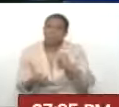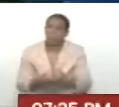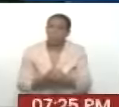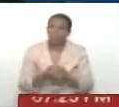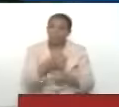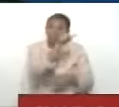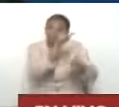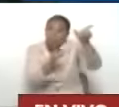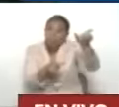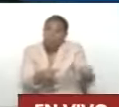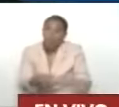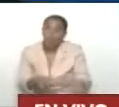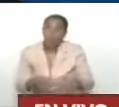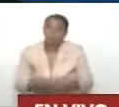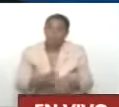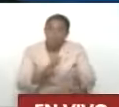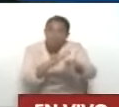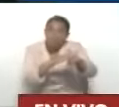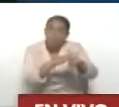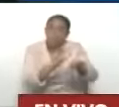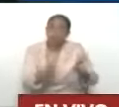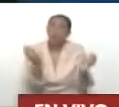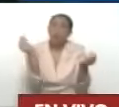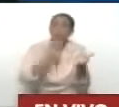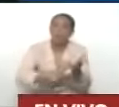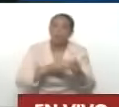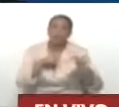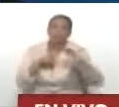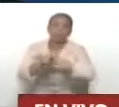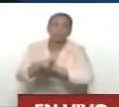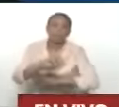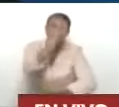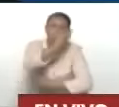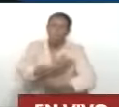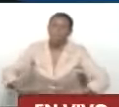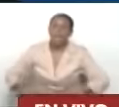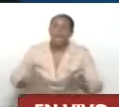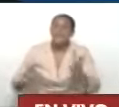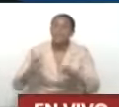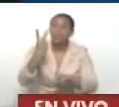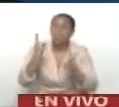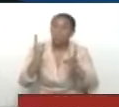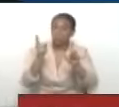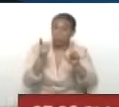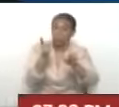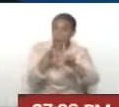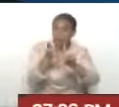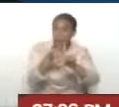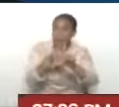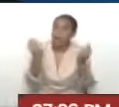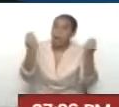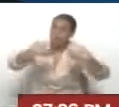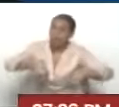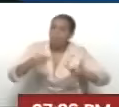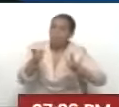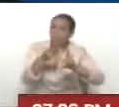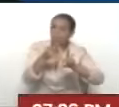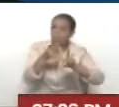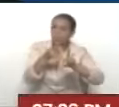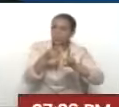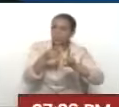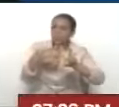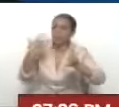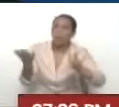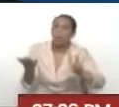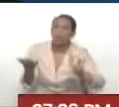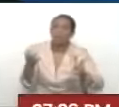Ellas y ellos llamaron a una invasión. El segundo gran consenso que fue surgiendo fue la